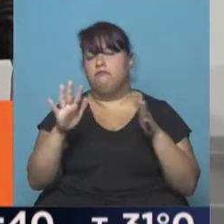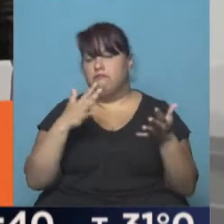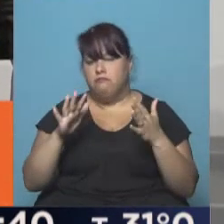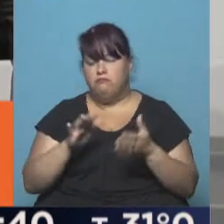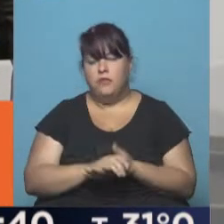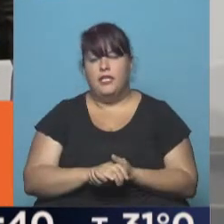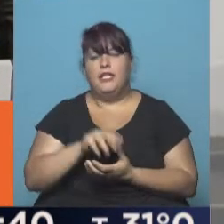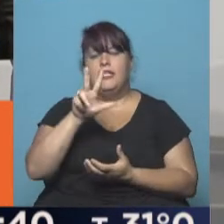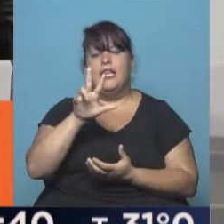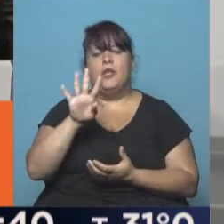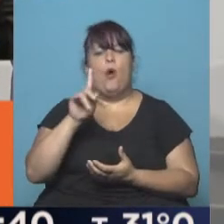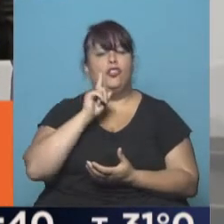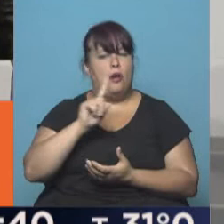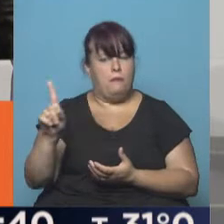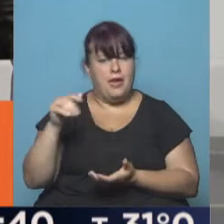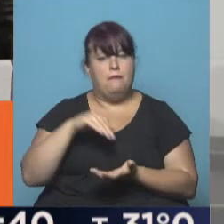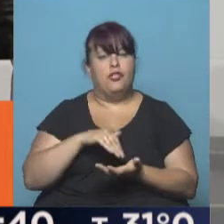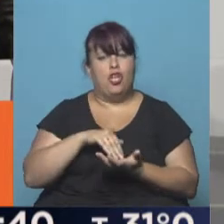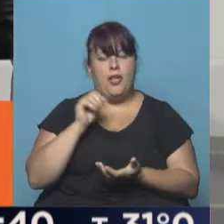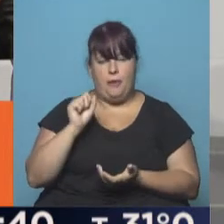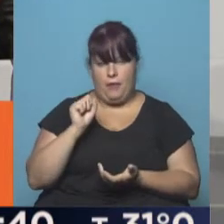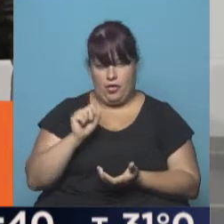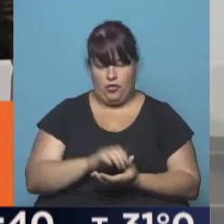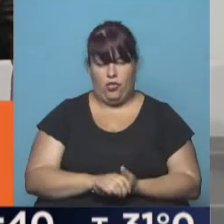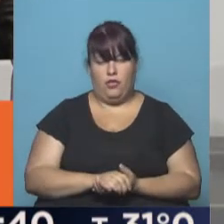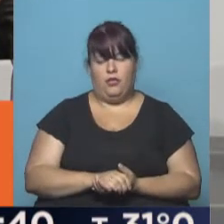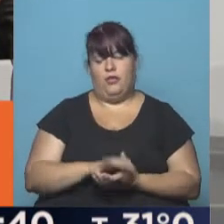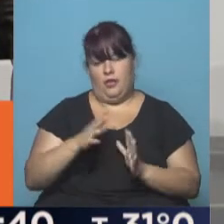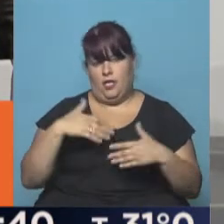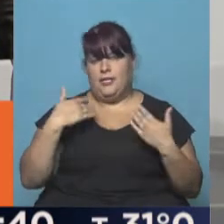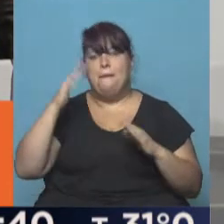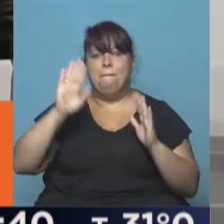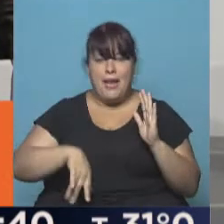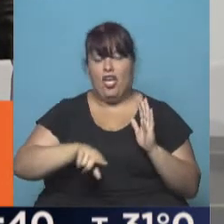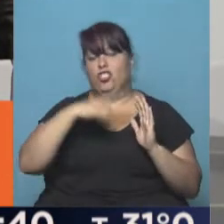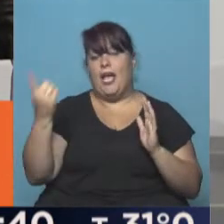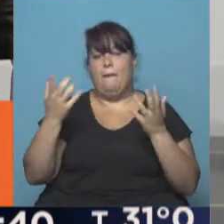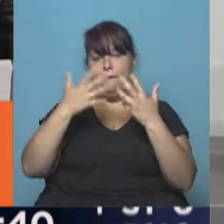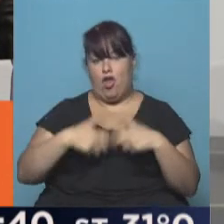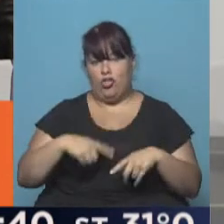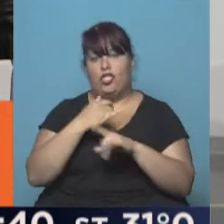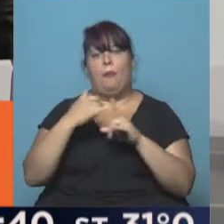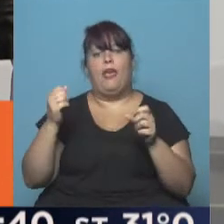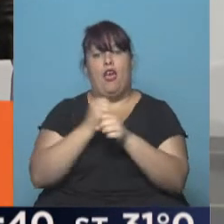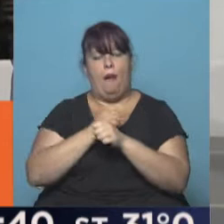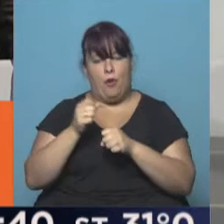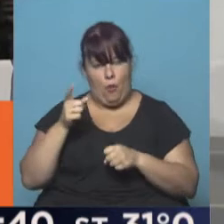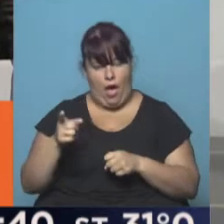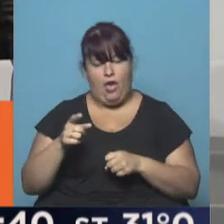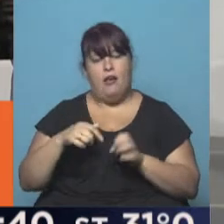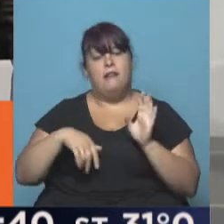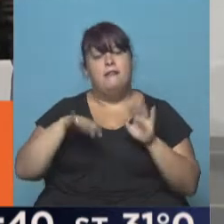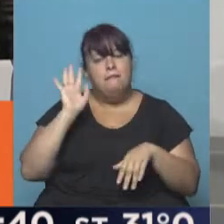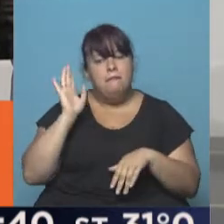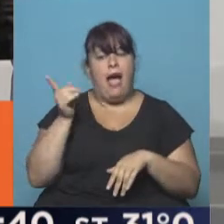alrededor de 34.000 millones de pesos, vale decir muchísimo menos que el proyecto que tiene media sanción, un poco